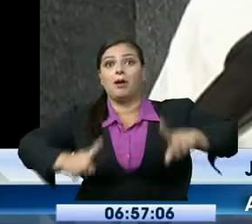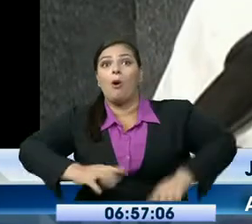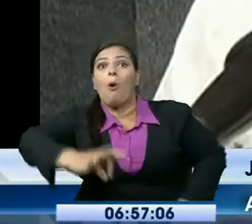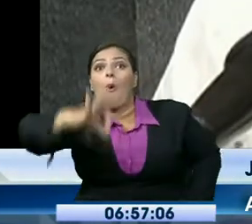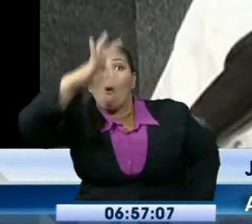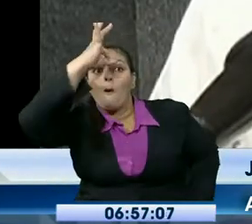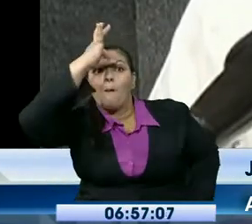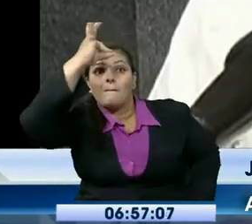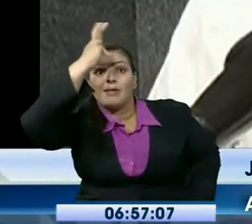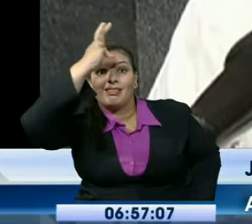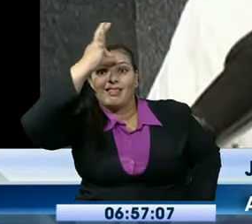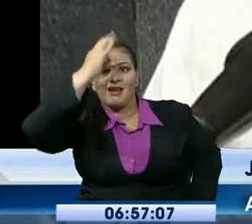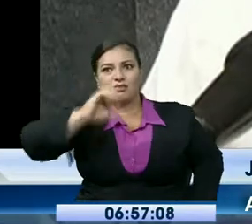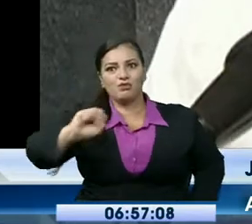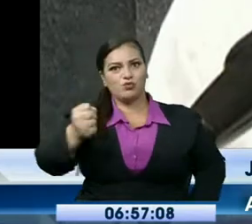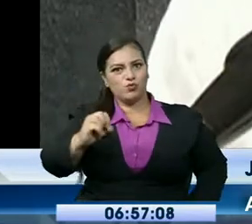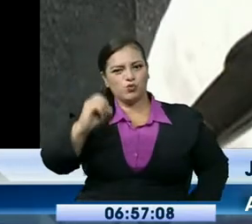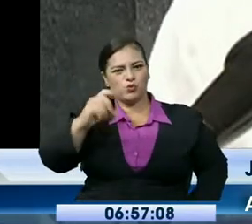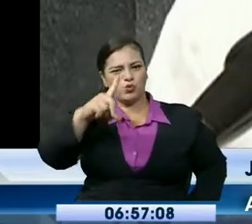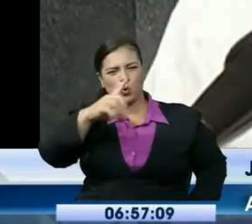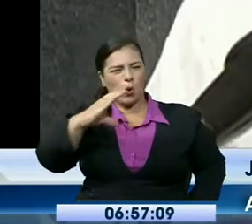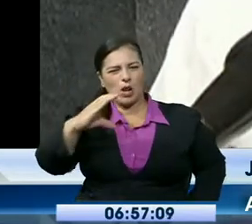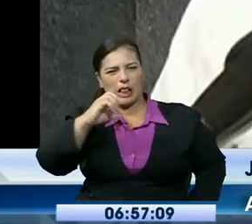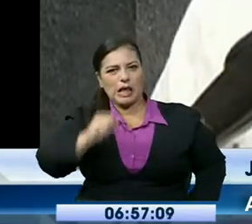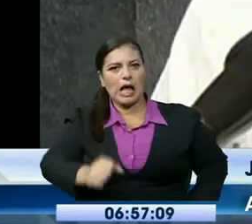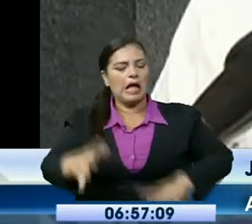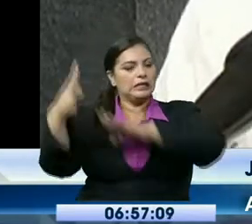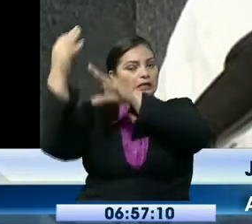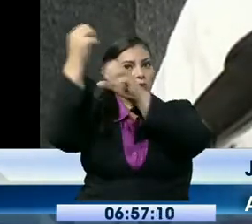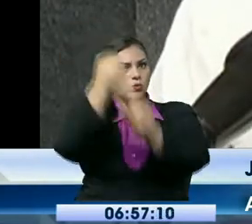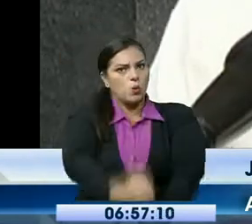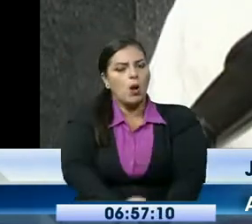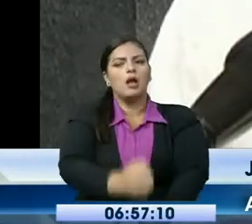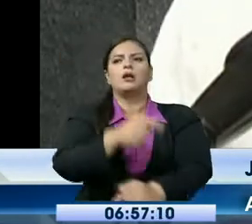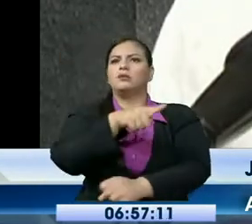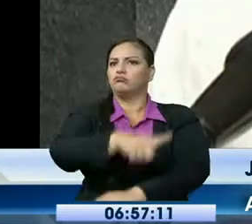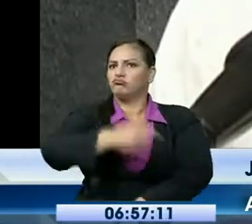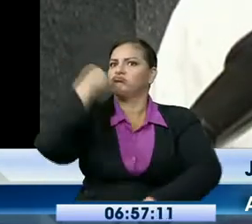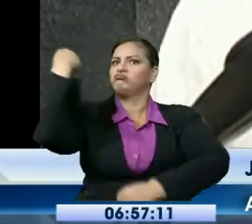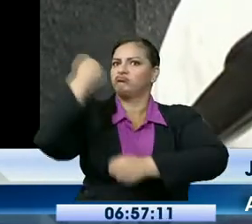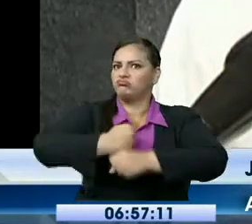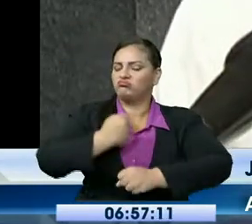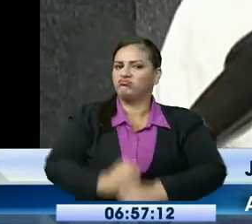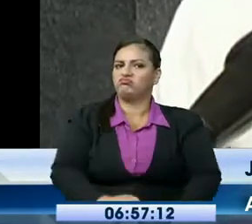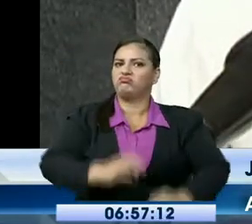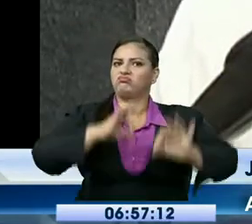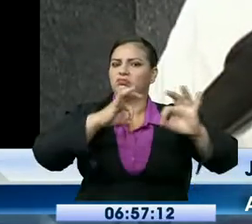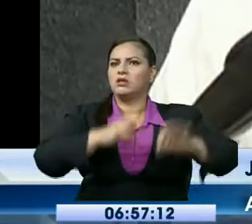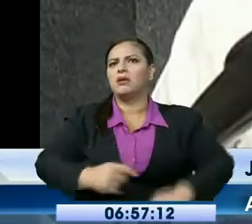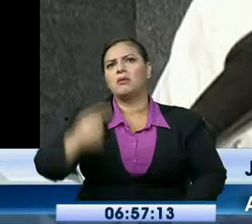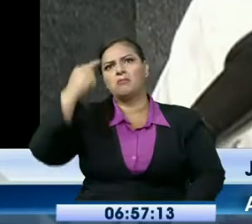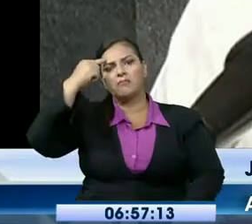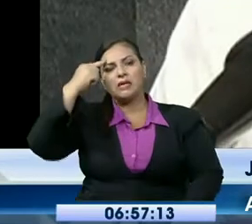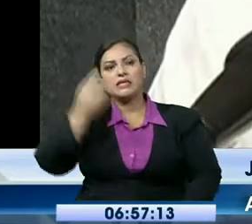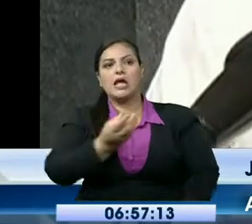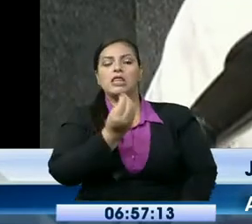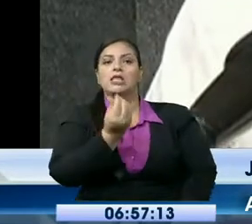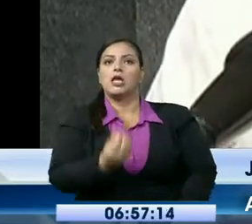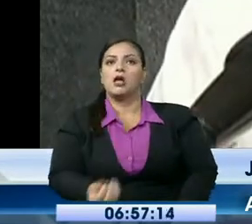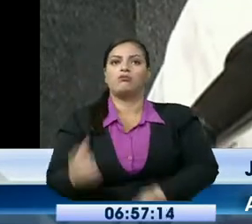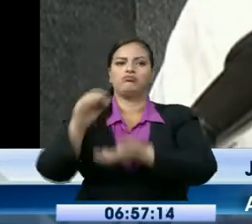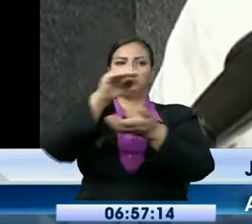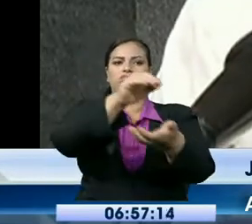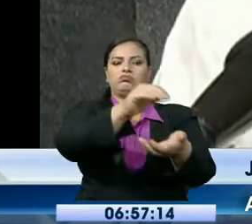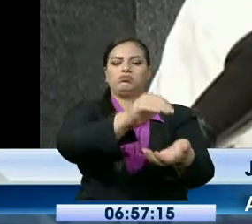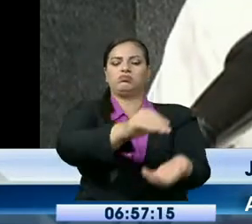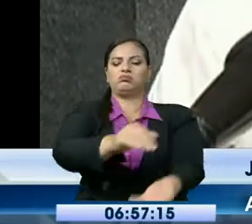Solca, reducir sus atribuciones o quitarle el dinero que le corresponde, eso